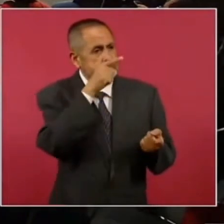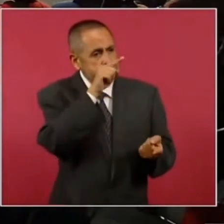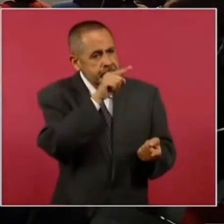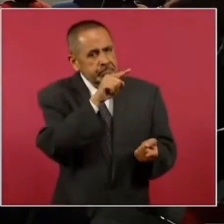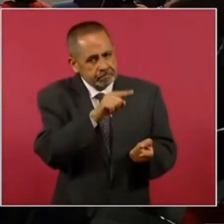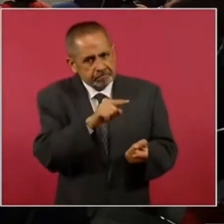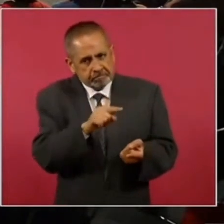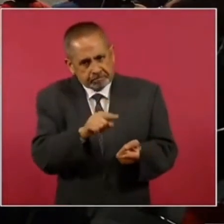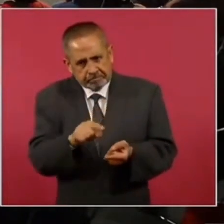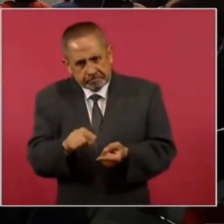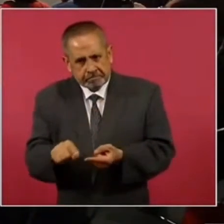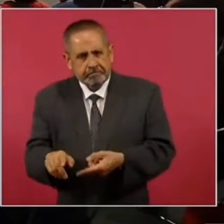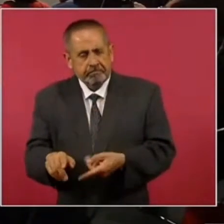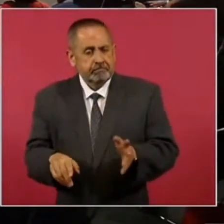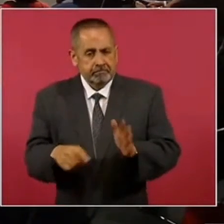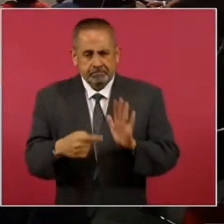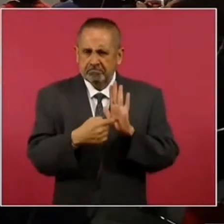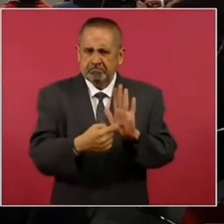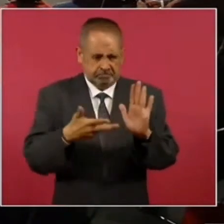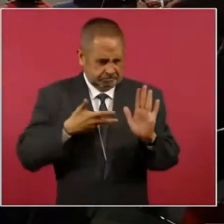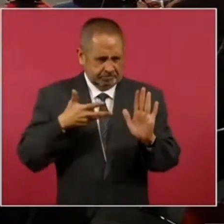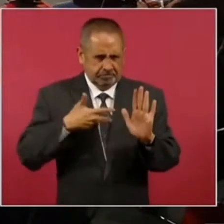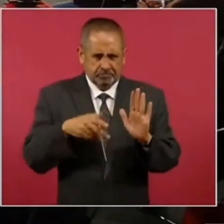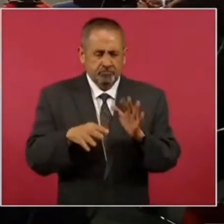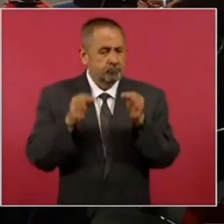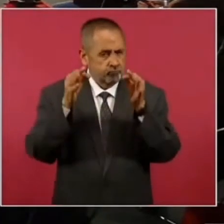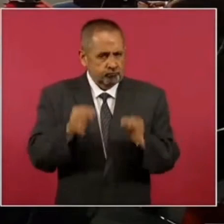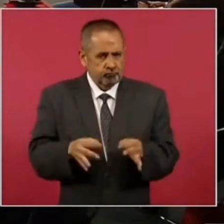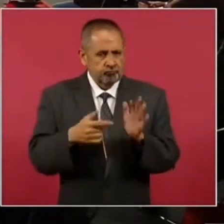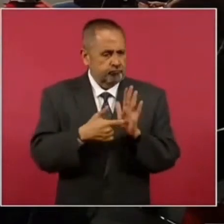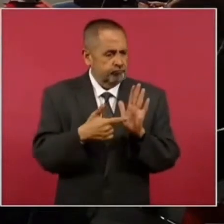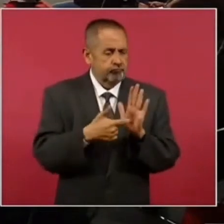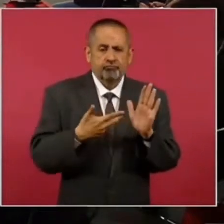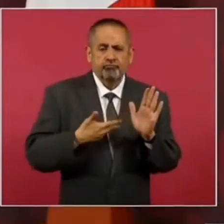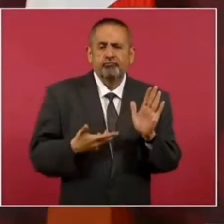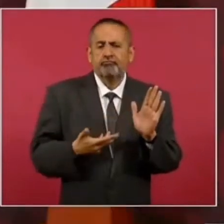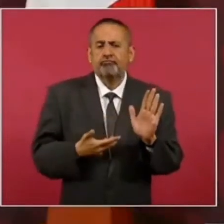estos son datos oficiales.